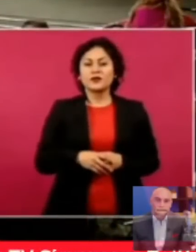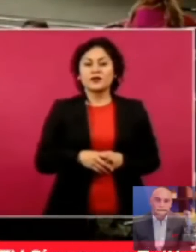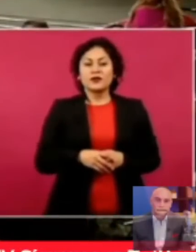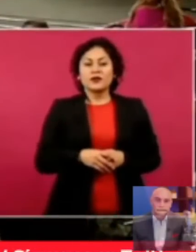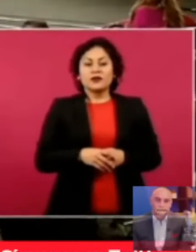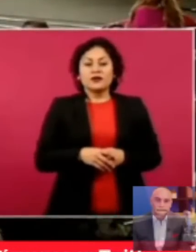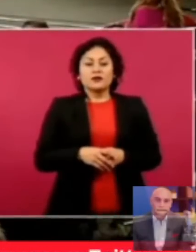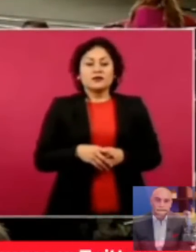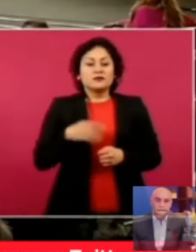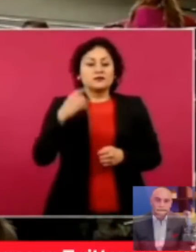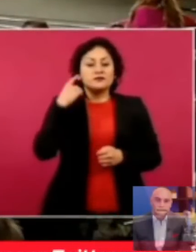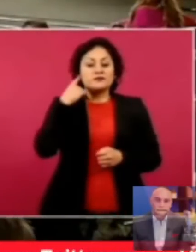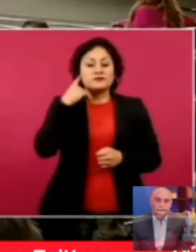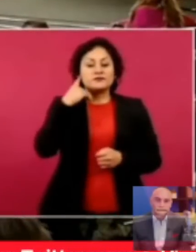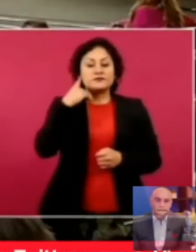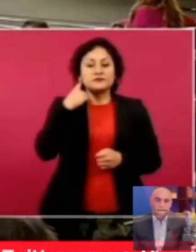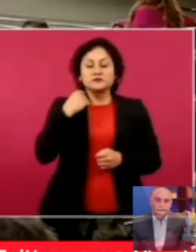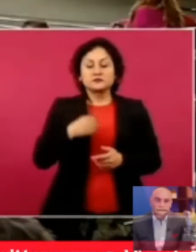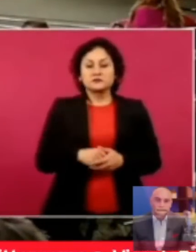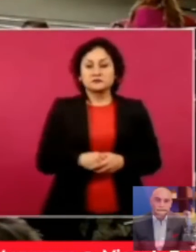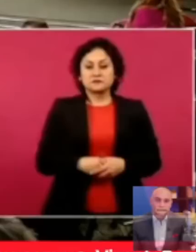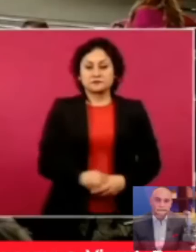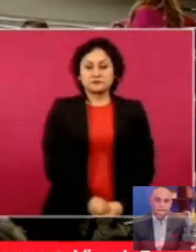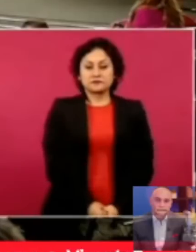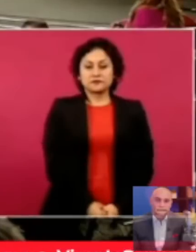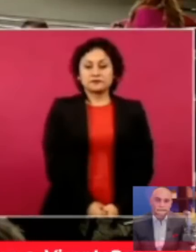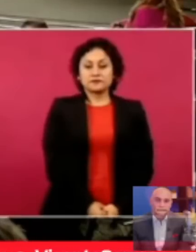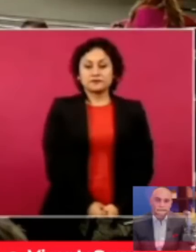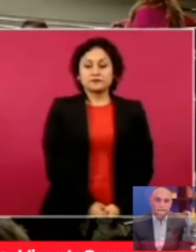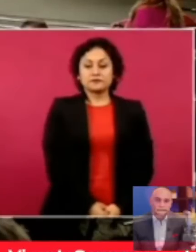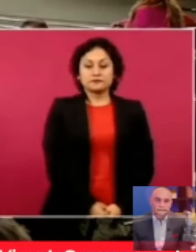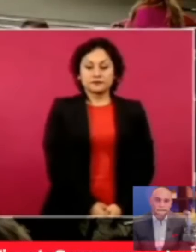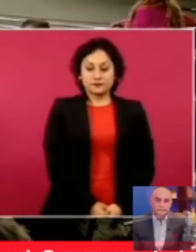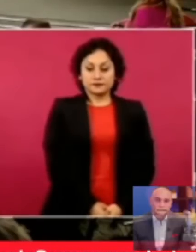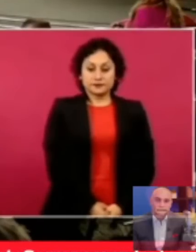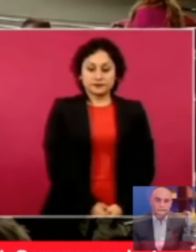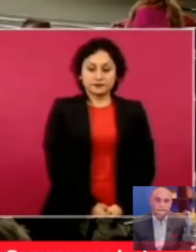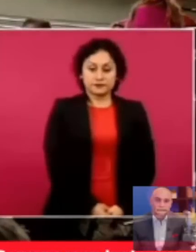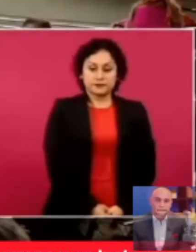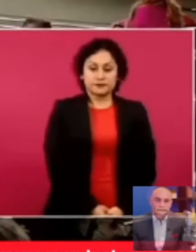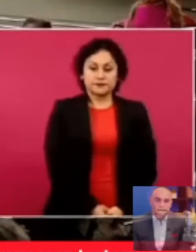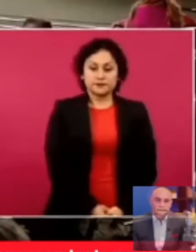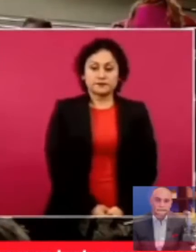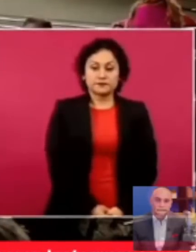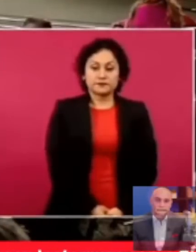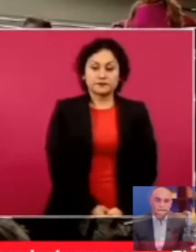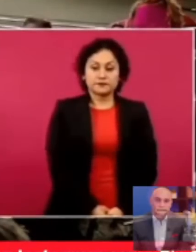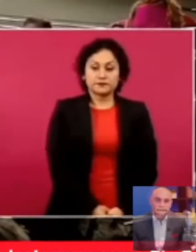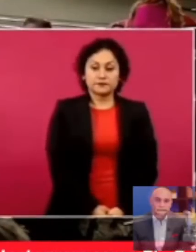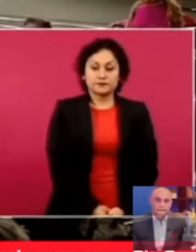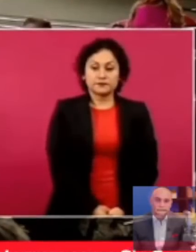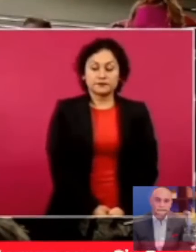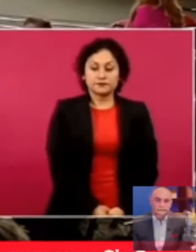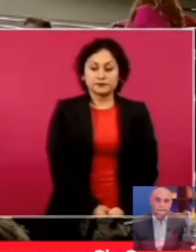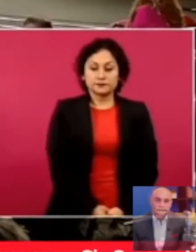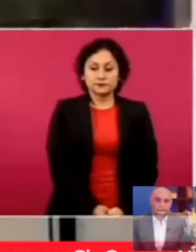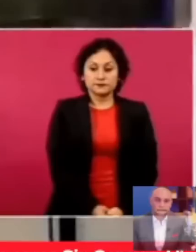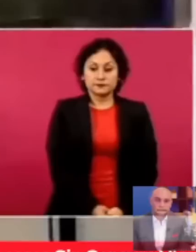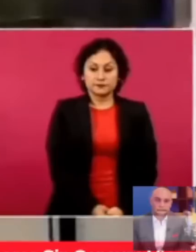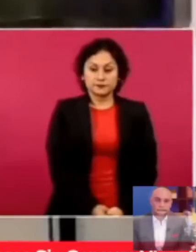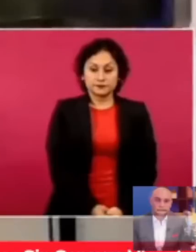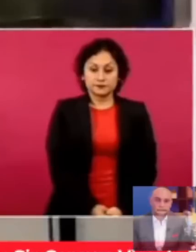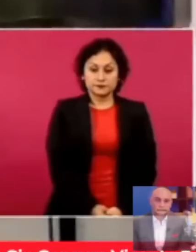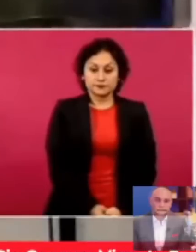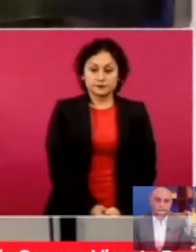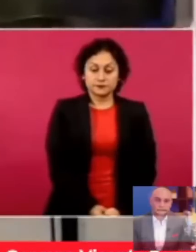Esto es informal, ese es del INAI, donde sale su nombre, que fue contratado en la judicatura, consejo de la judicatura, el 1 de enero